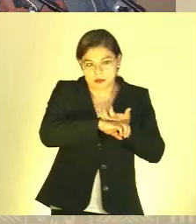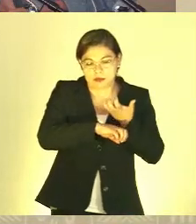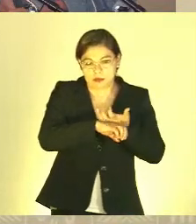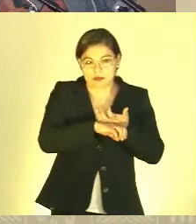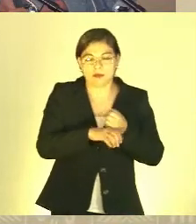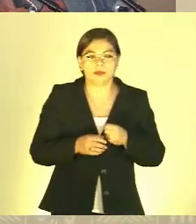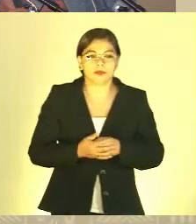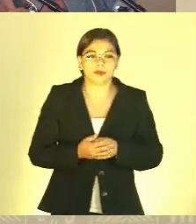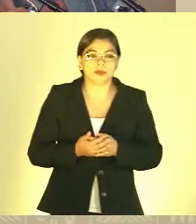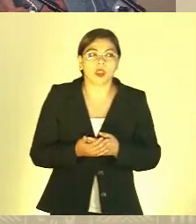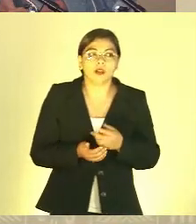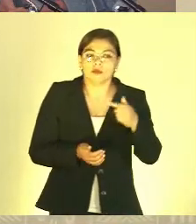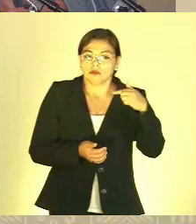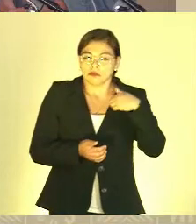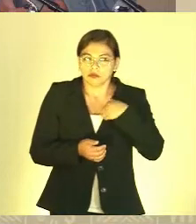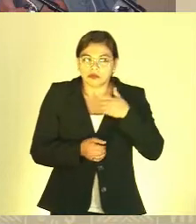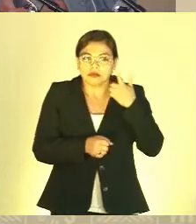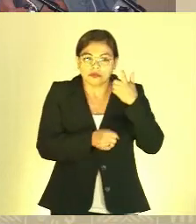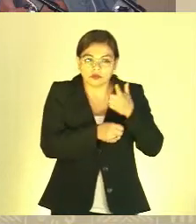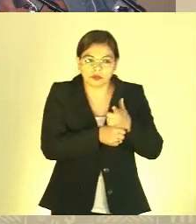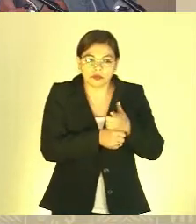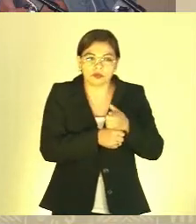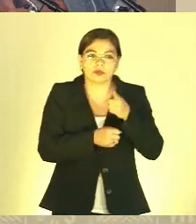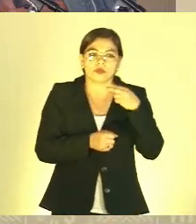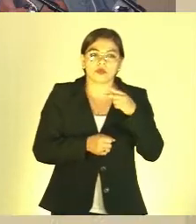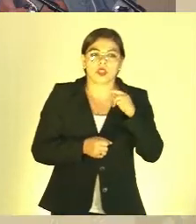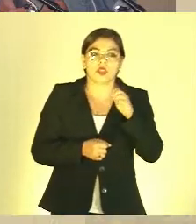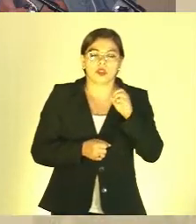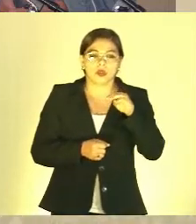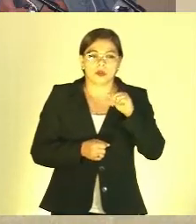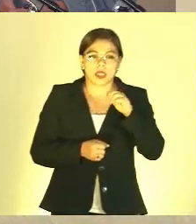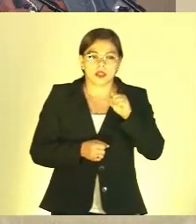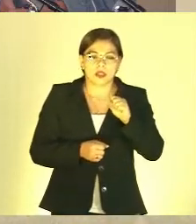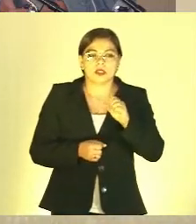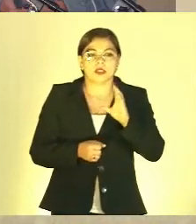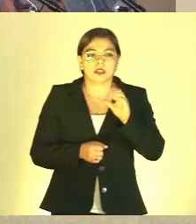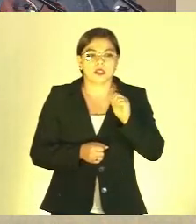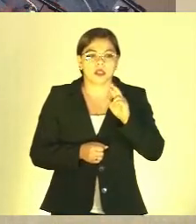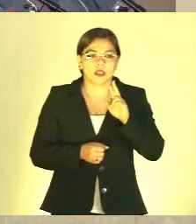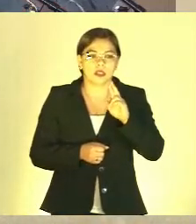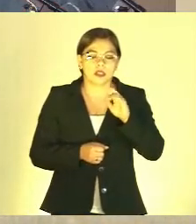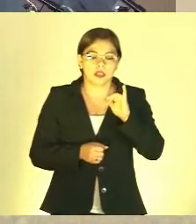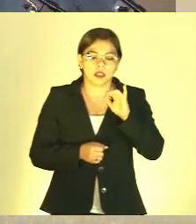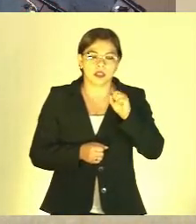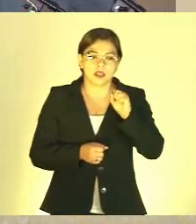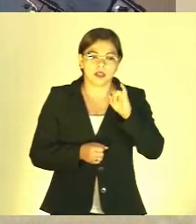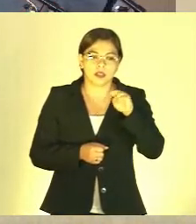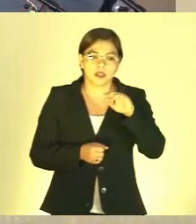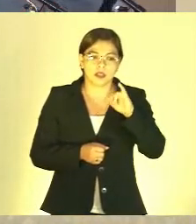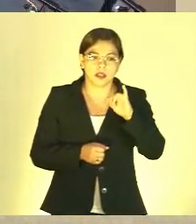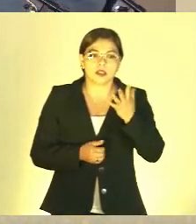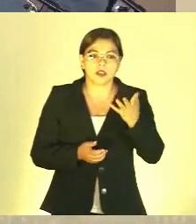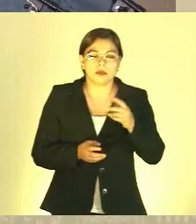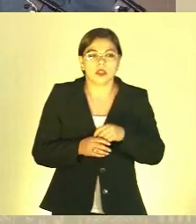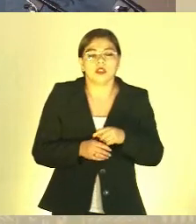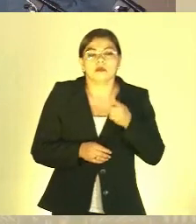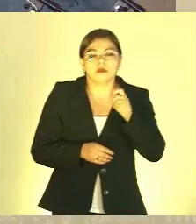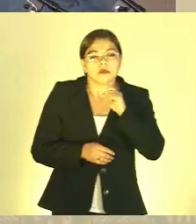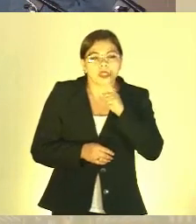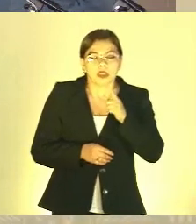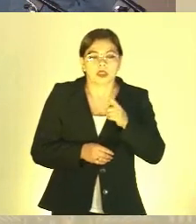yo encontré un señor que se llama Thomas Karamessinis, se llamaba Thomas Karamessinis, llamado Tom el